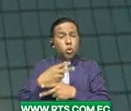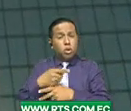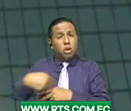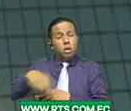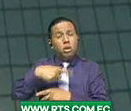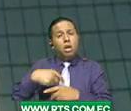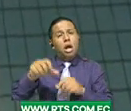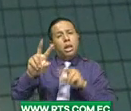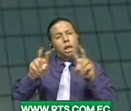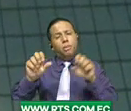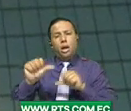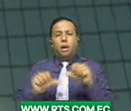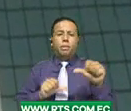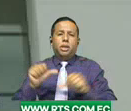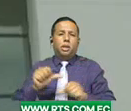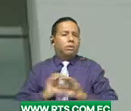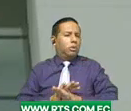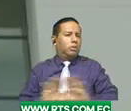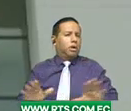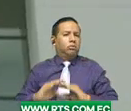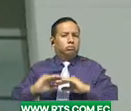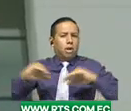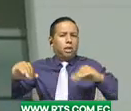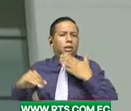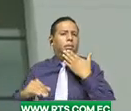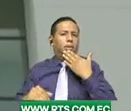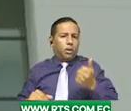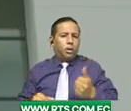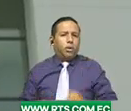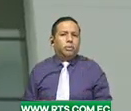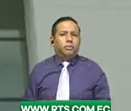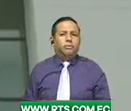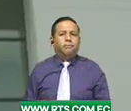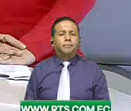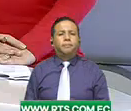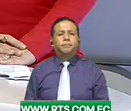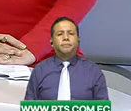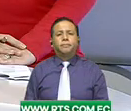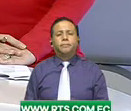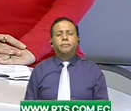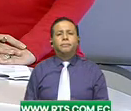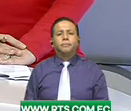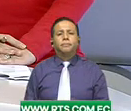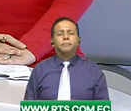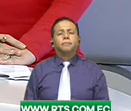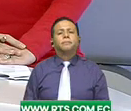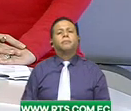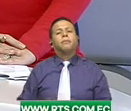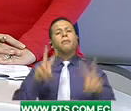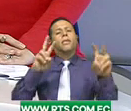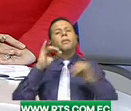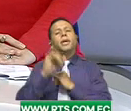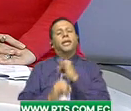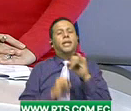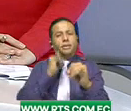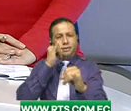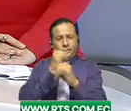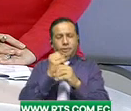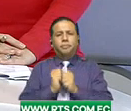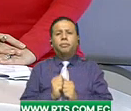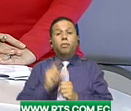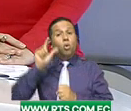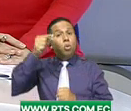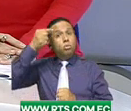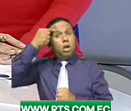Con cámara de Hilario Vera, informó Jorge Escobar. Pasamos a temas internacionales. El gobierno